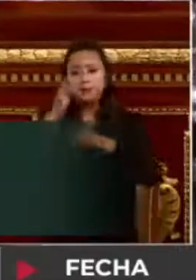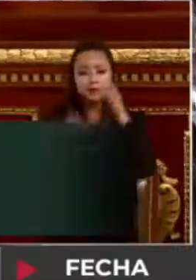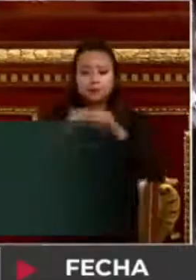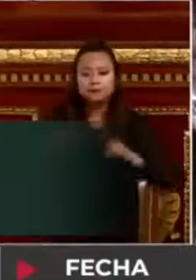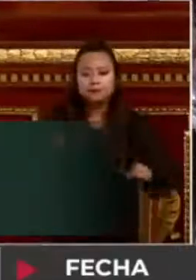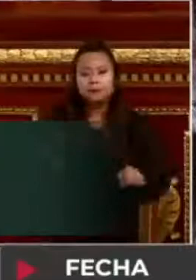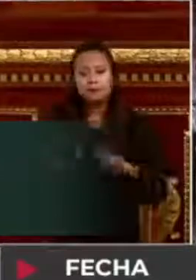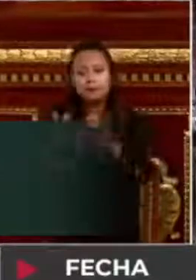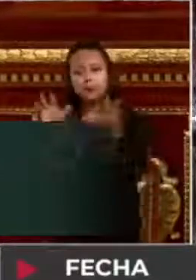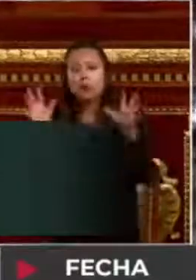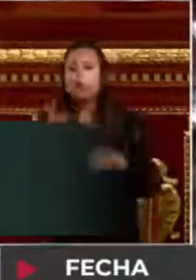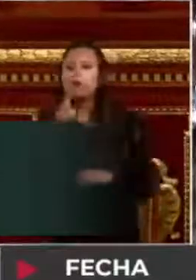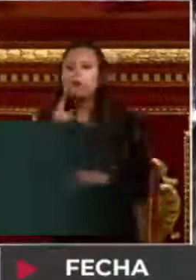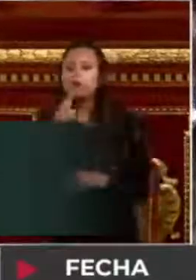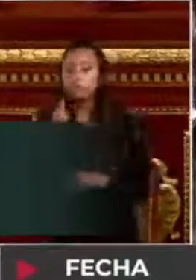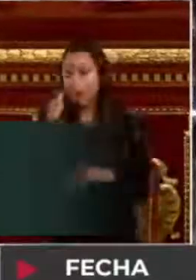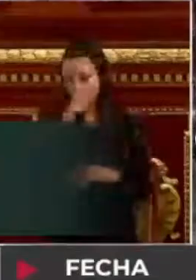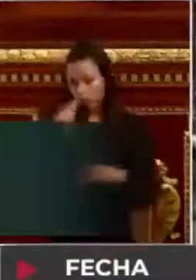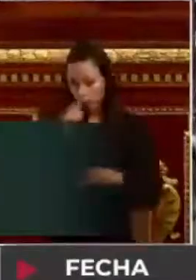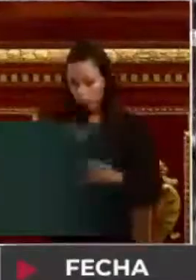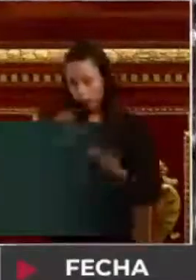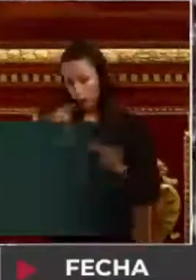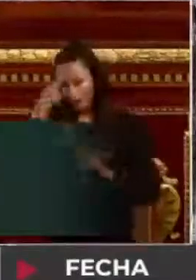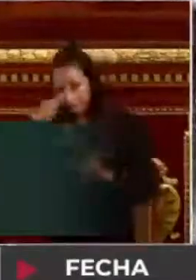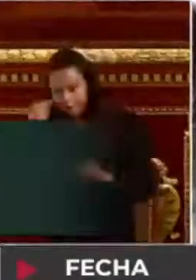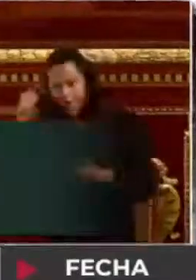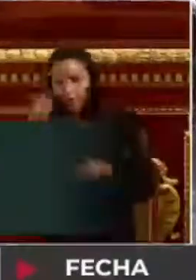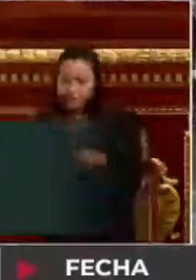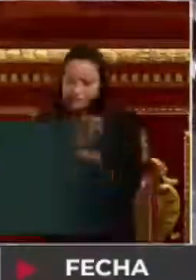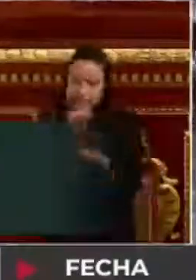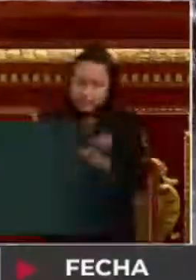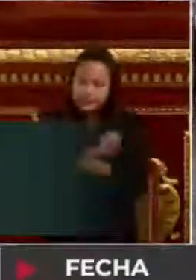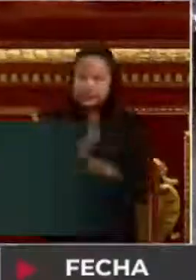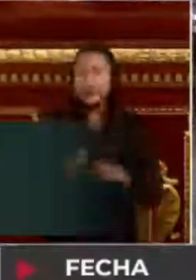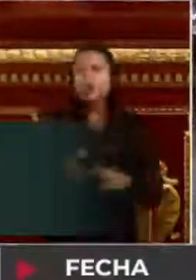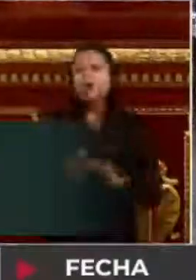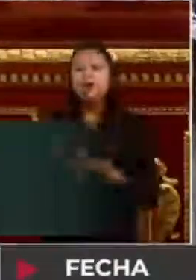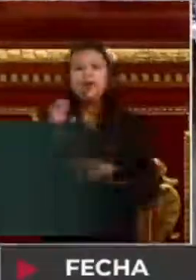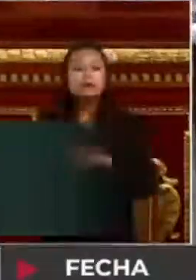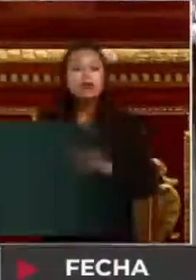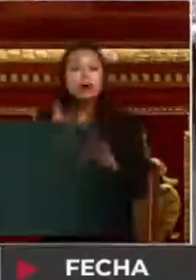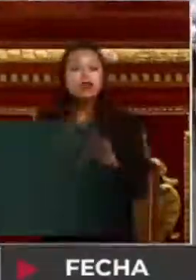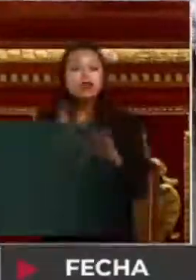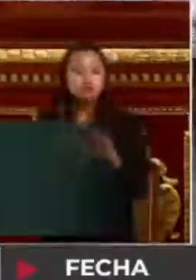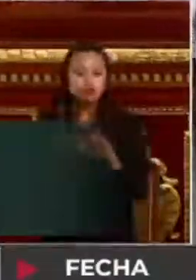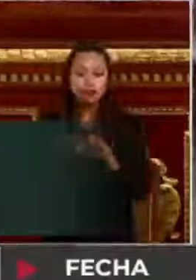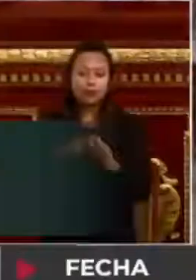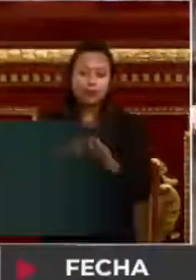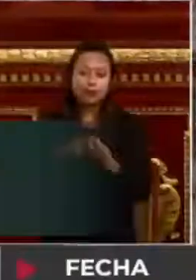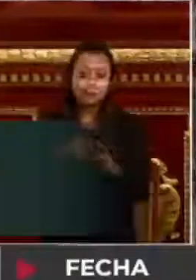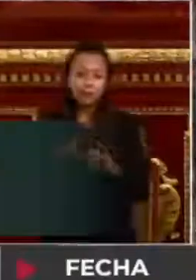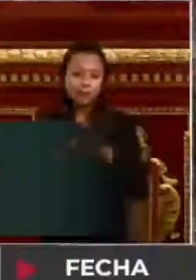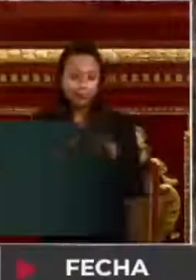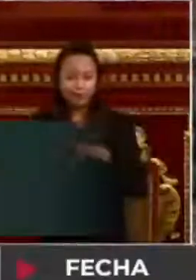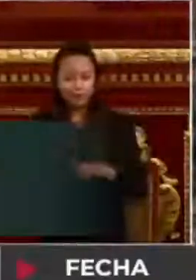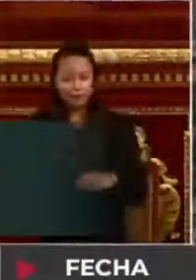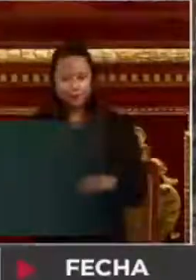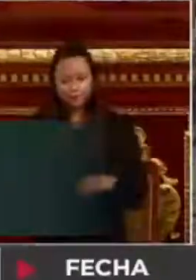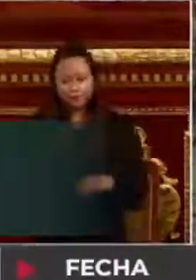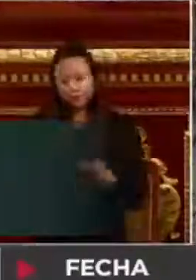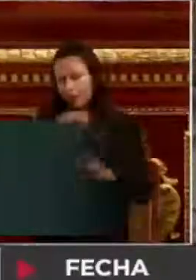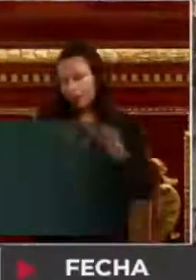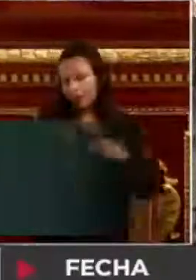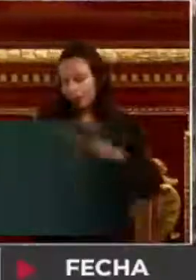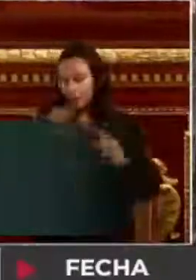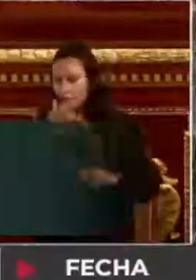La diputada Xóchitl Bravo promovió una iniciativa de reformas a la Ley Orgánica y el Reglamento del Congreso de la Ciudad de México a fin de establecer